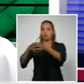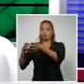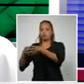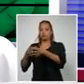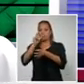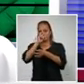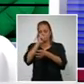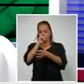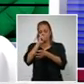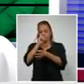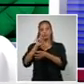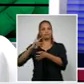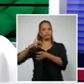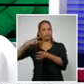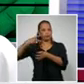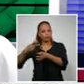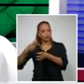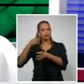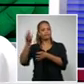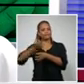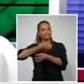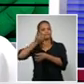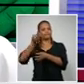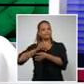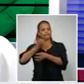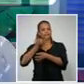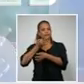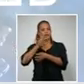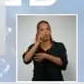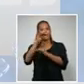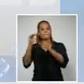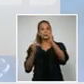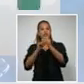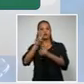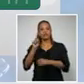Y vamos de nuevo a los menores de 20 años.